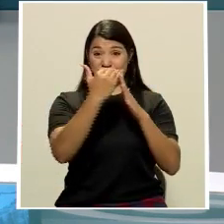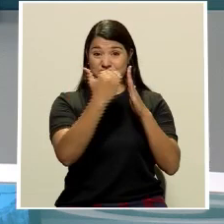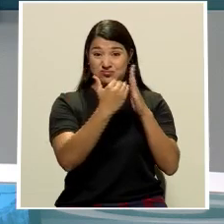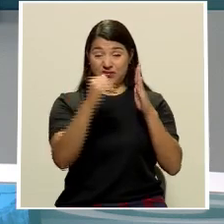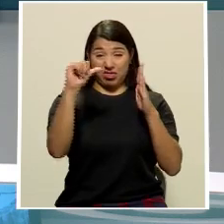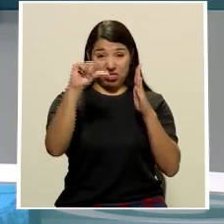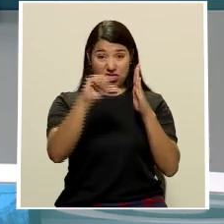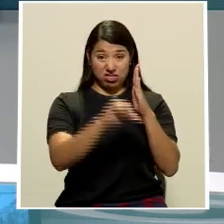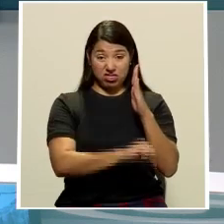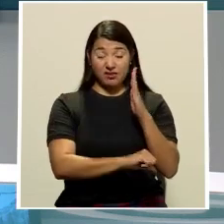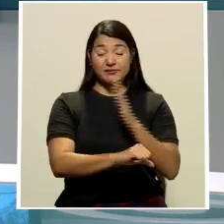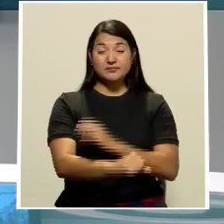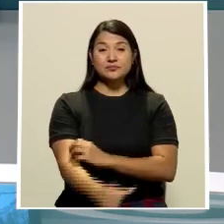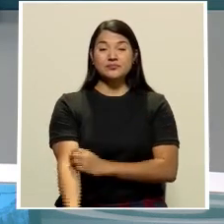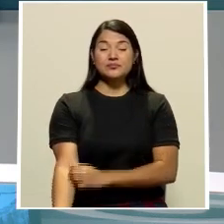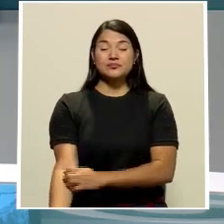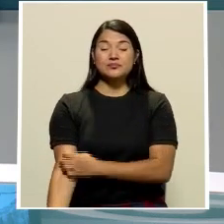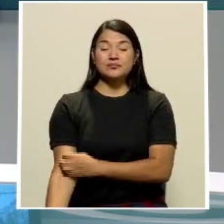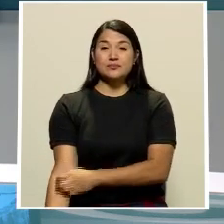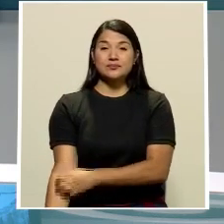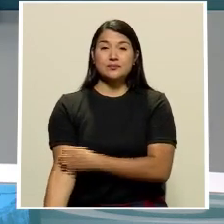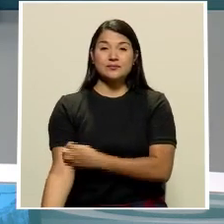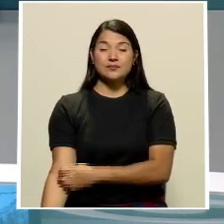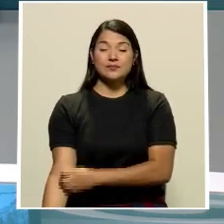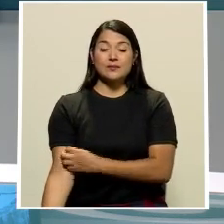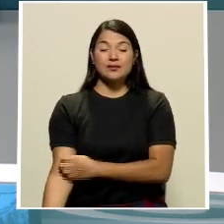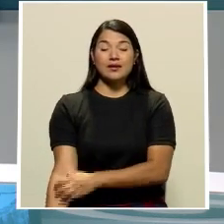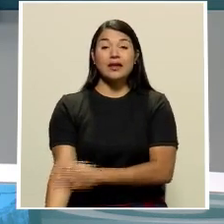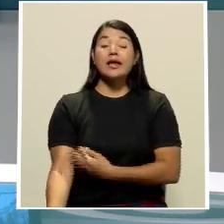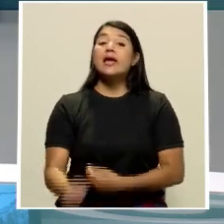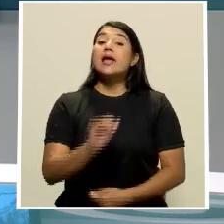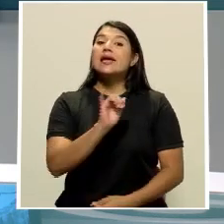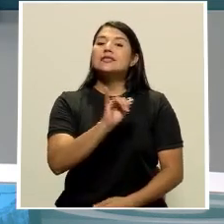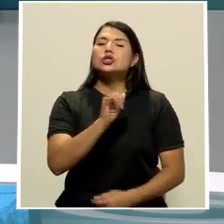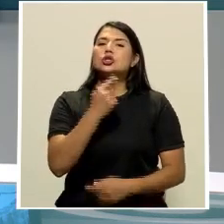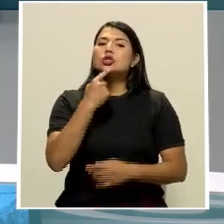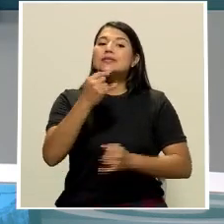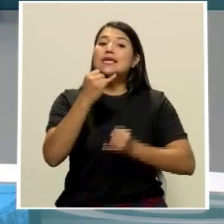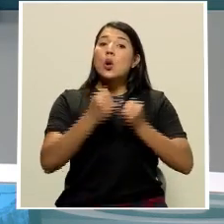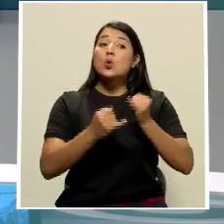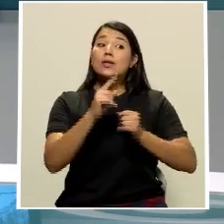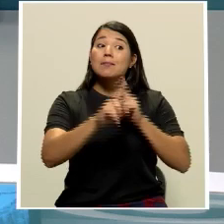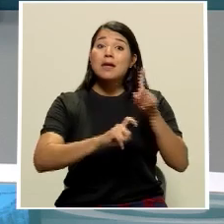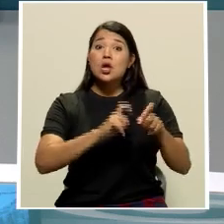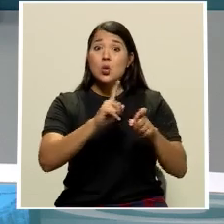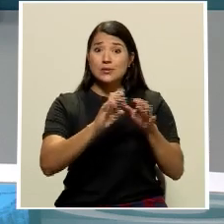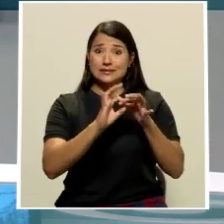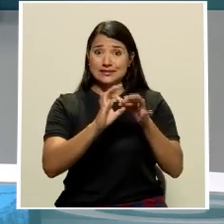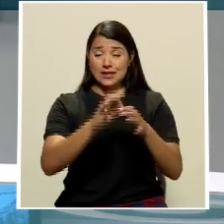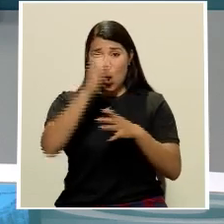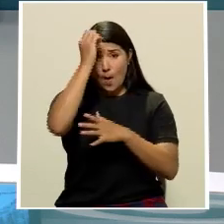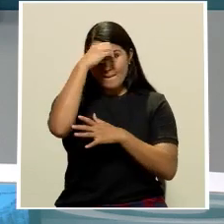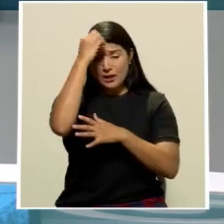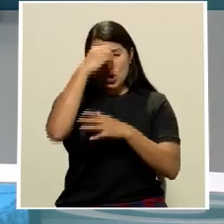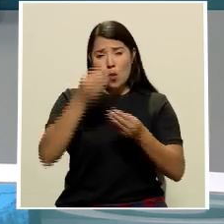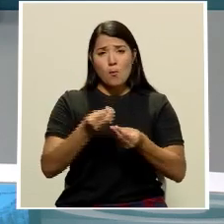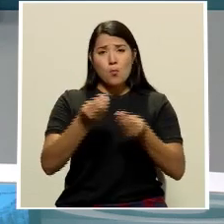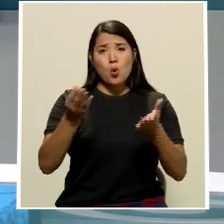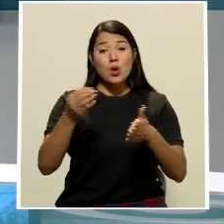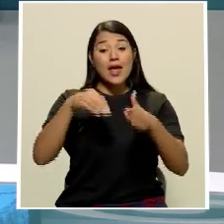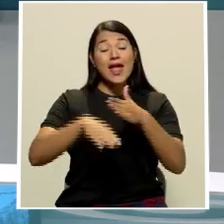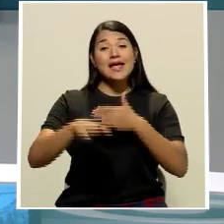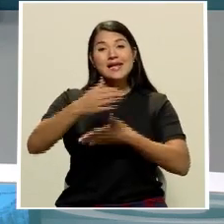días previos al inicio de la pandemia. Así lo indica la última encuesta de opinión pública del